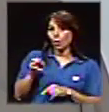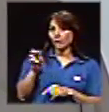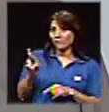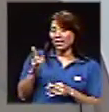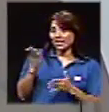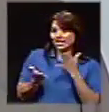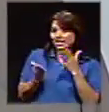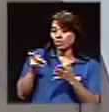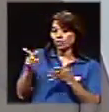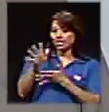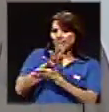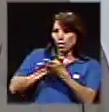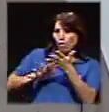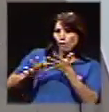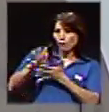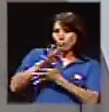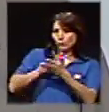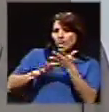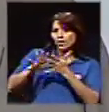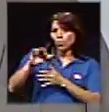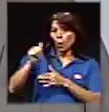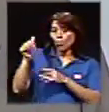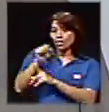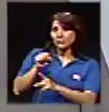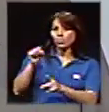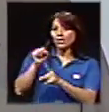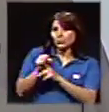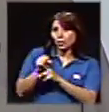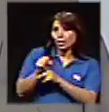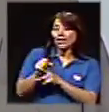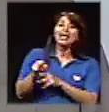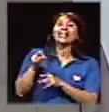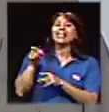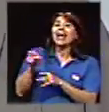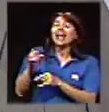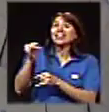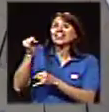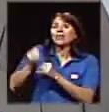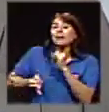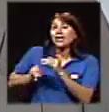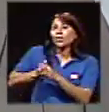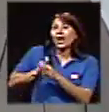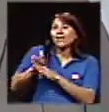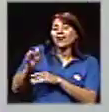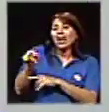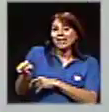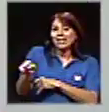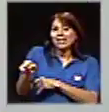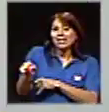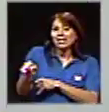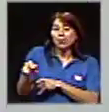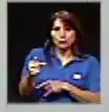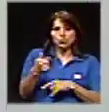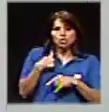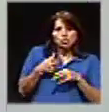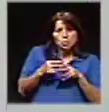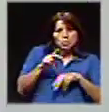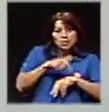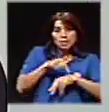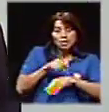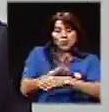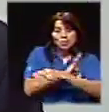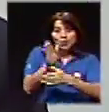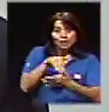está confundiendo otro escenario en el cual él, terminando su carrera ahí, yo estuve un tiempito en el Banco Central y él dirigía